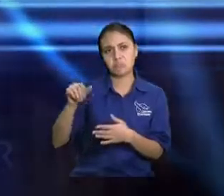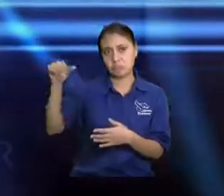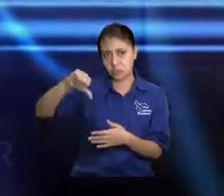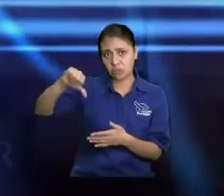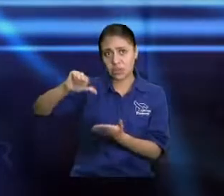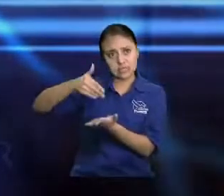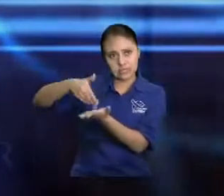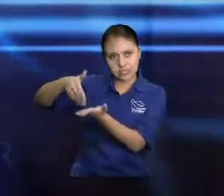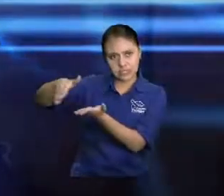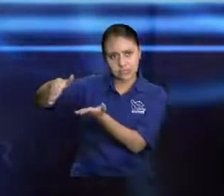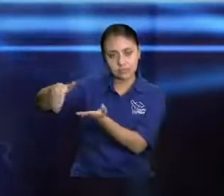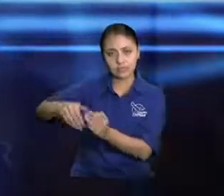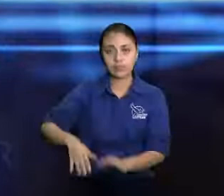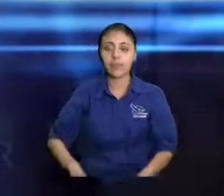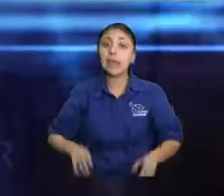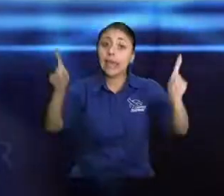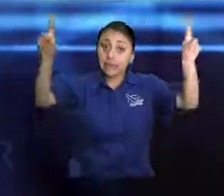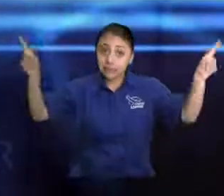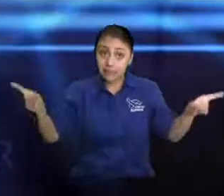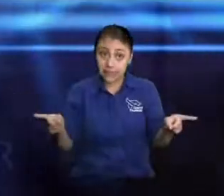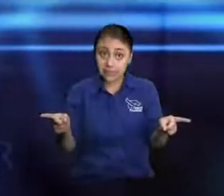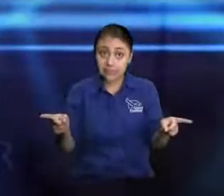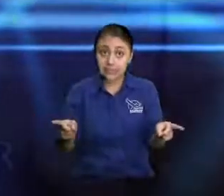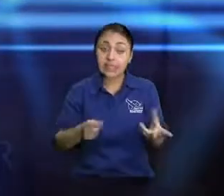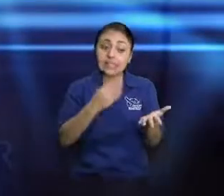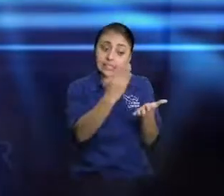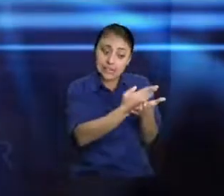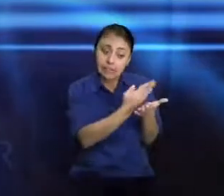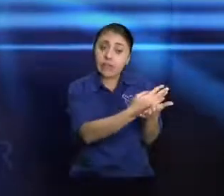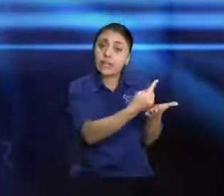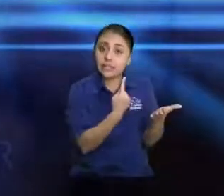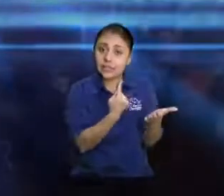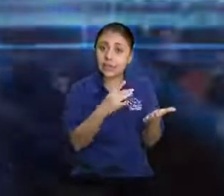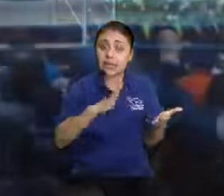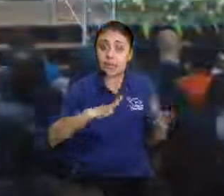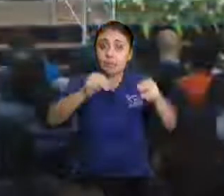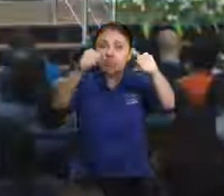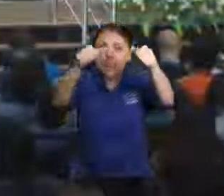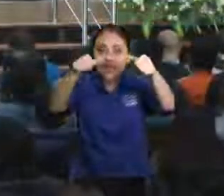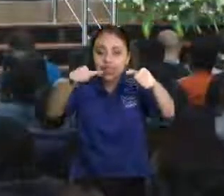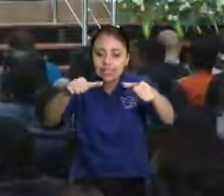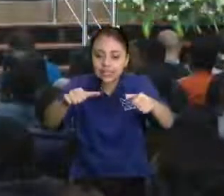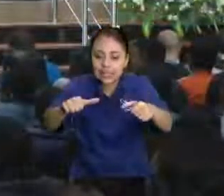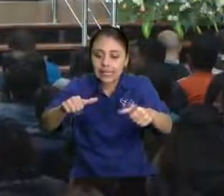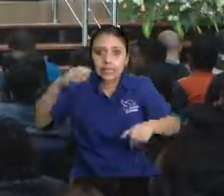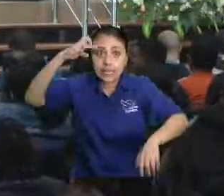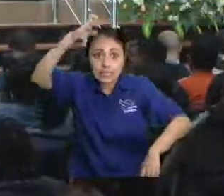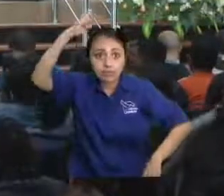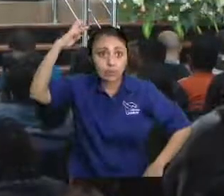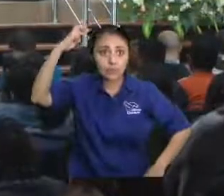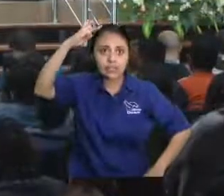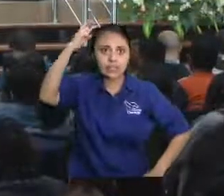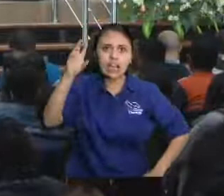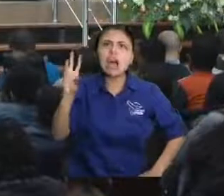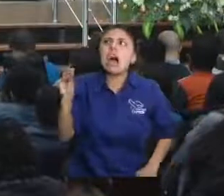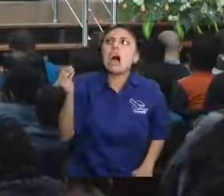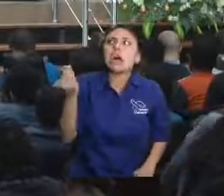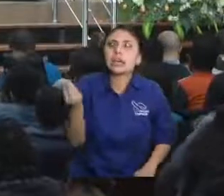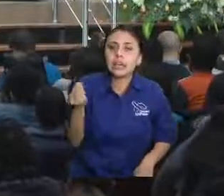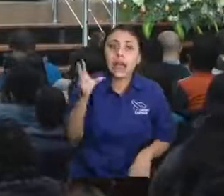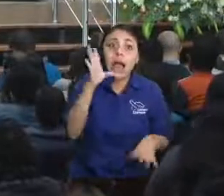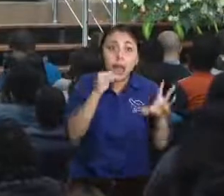paréntesis, quiero decirle una cosa. Si la Biblia dice que hay que examinar las profecías o discernirlas, ¿a qué se refiere?